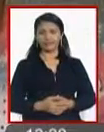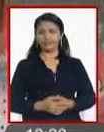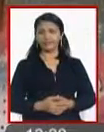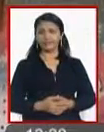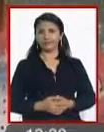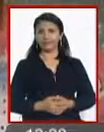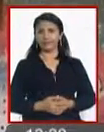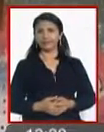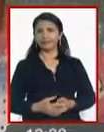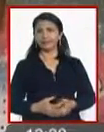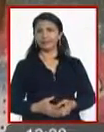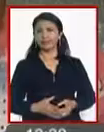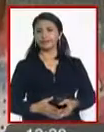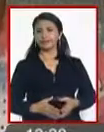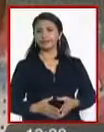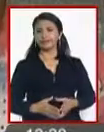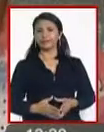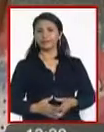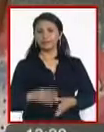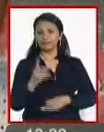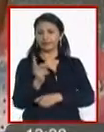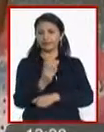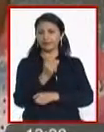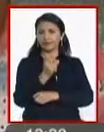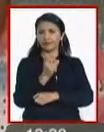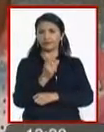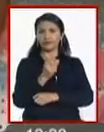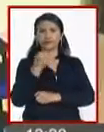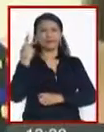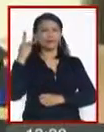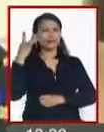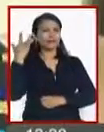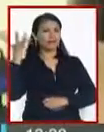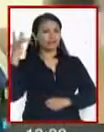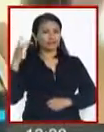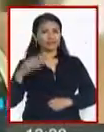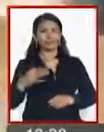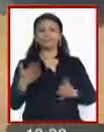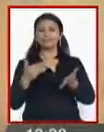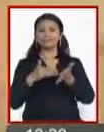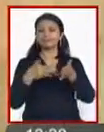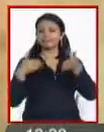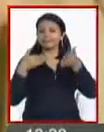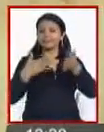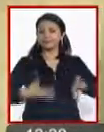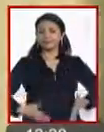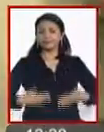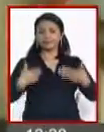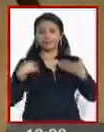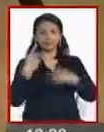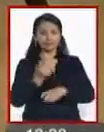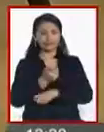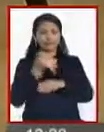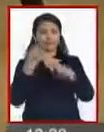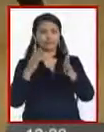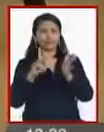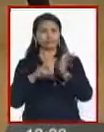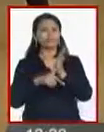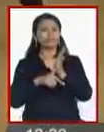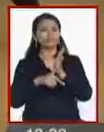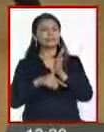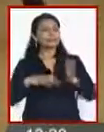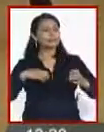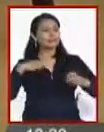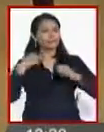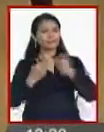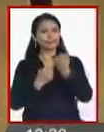tengo. Yo me gané plata y oro. Un reto más se avecina en la vida de esta triunfadora y detrás de ella